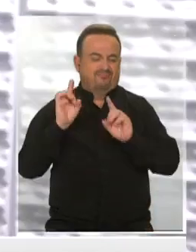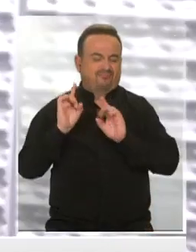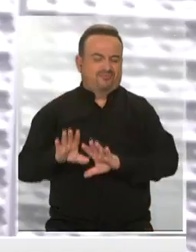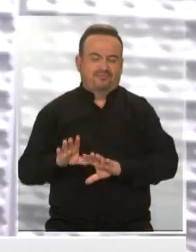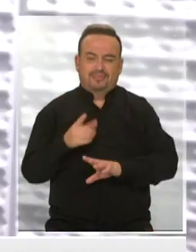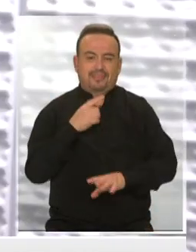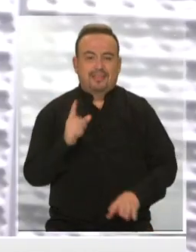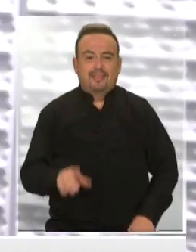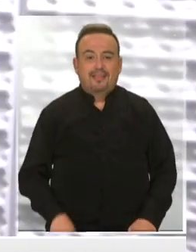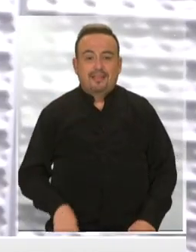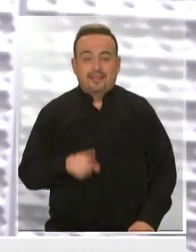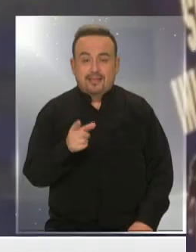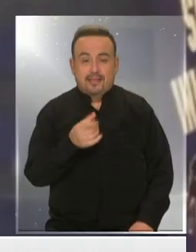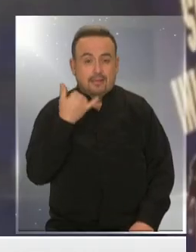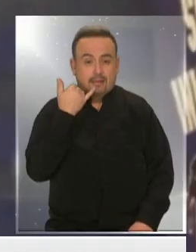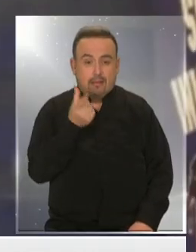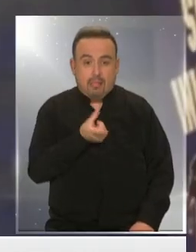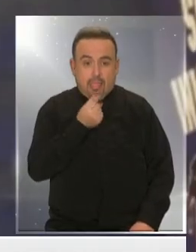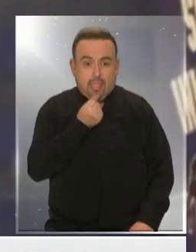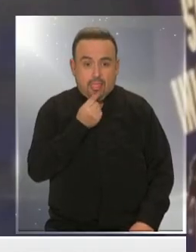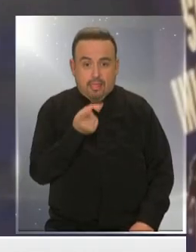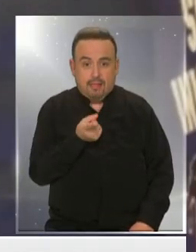minuto. ¿Segura menos la batería del celular o no?